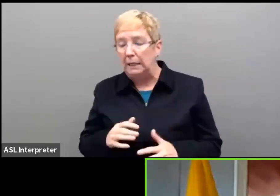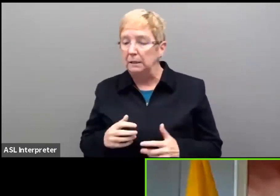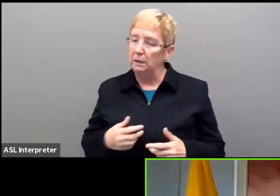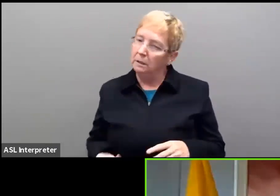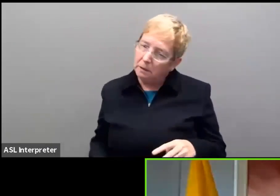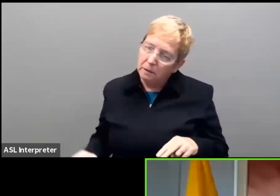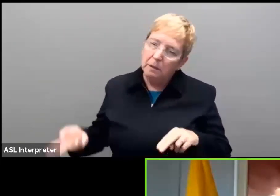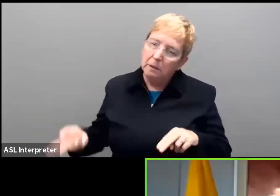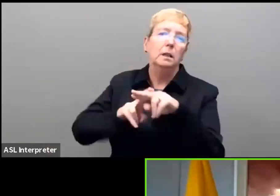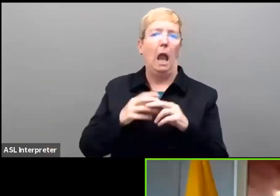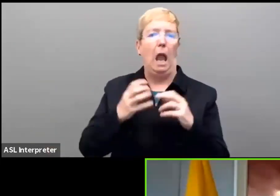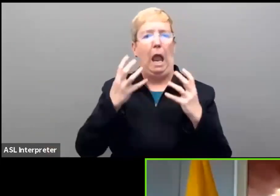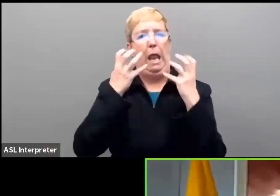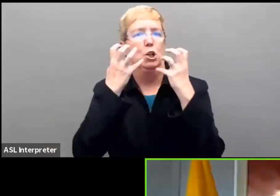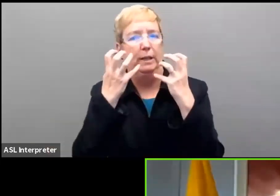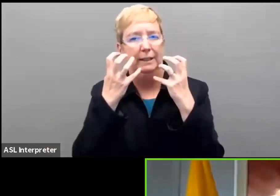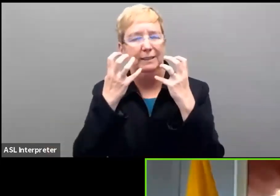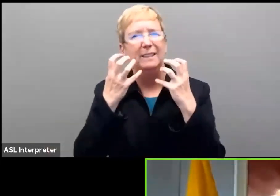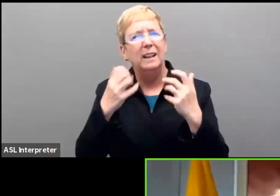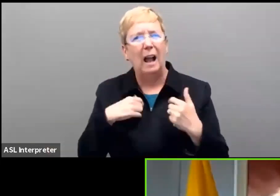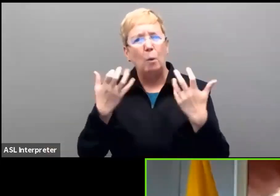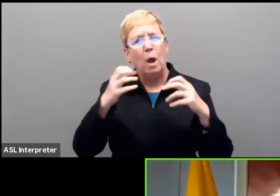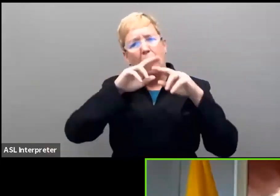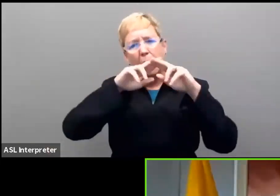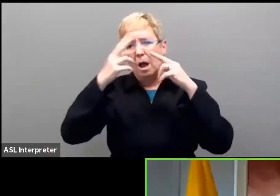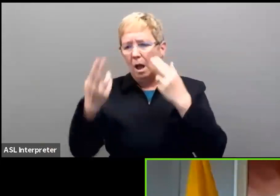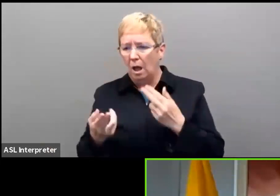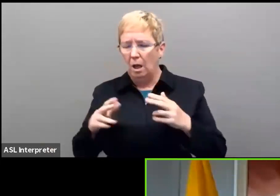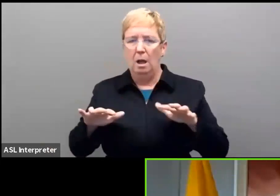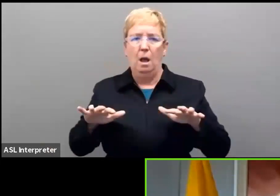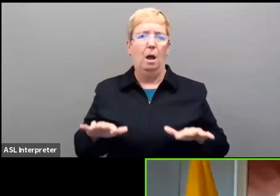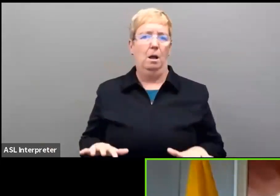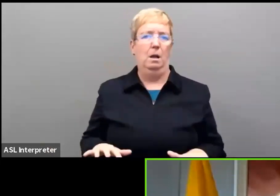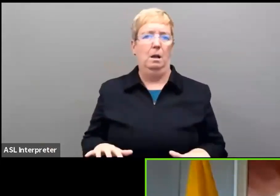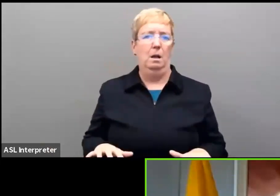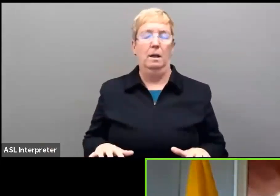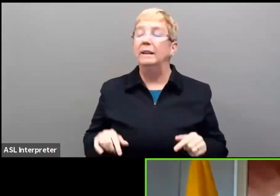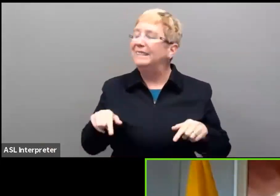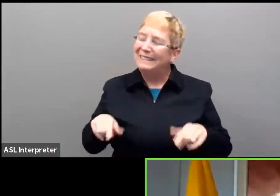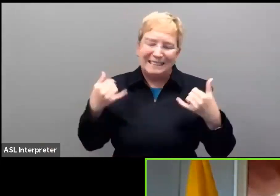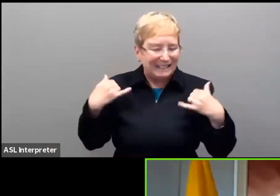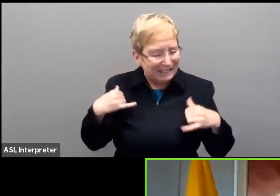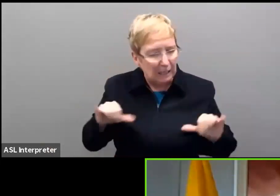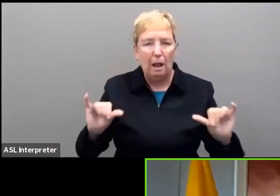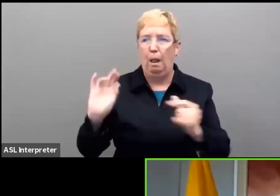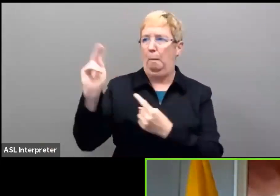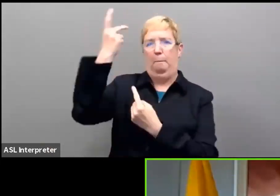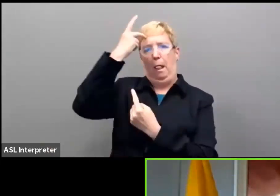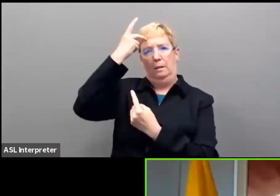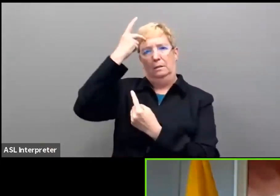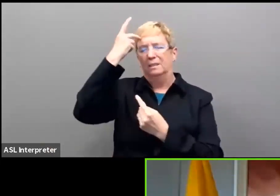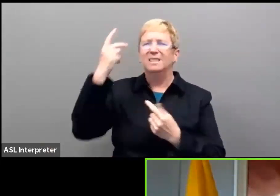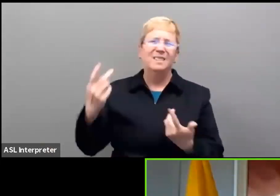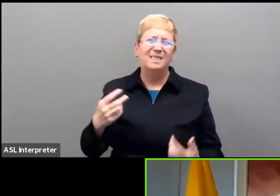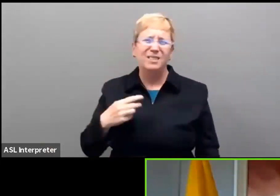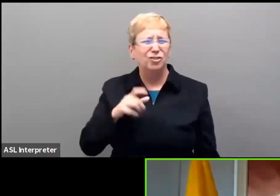están vacunados. No tengo en este momento el número de enfermeras que no tengan la